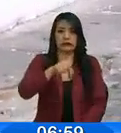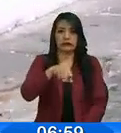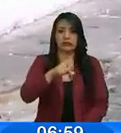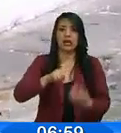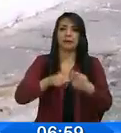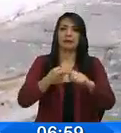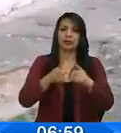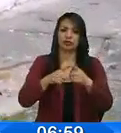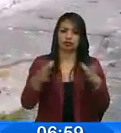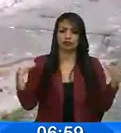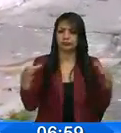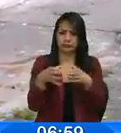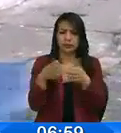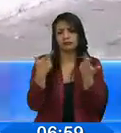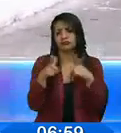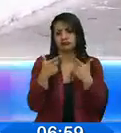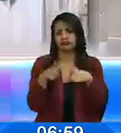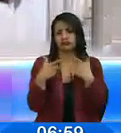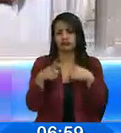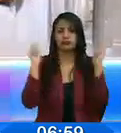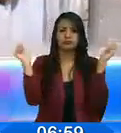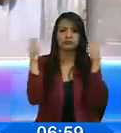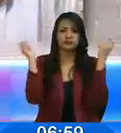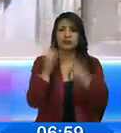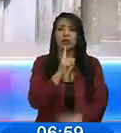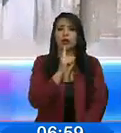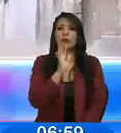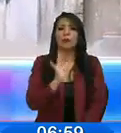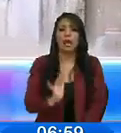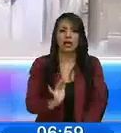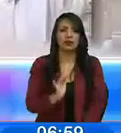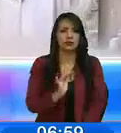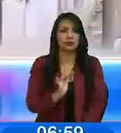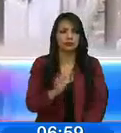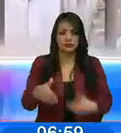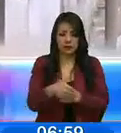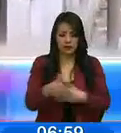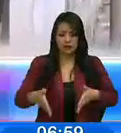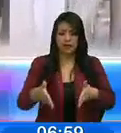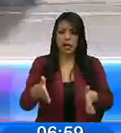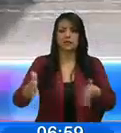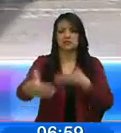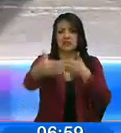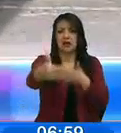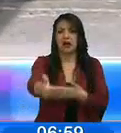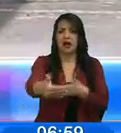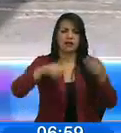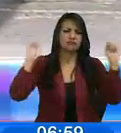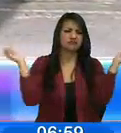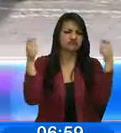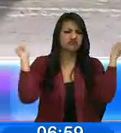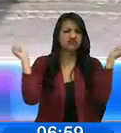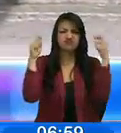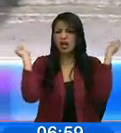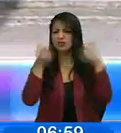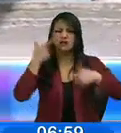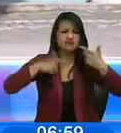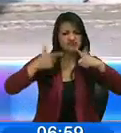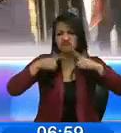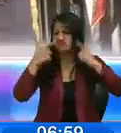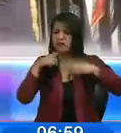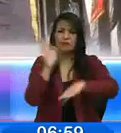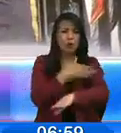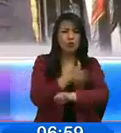del vicio se reunieron para festejar un cumpleaños. Incluso cerraron un tramo de la calle. El escándalo no los dejó